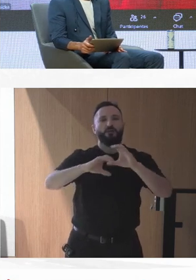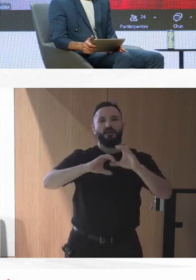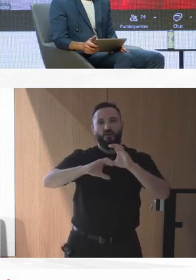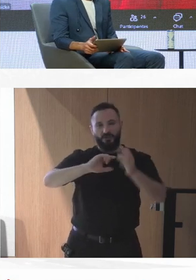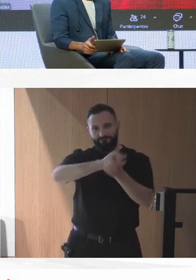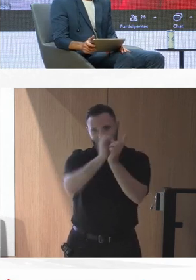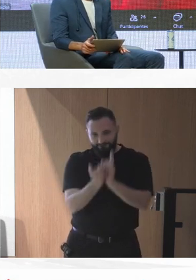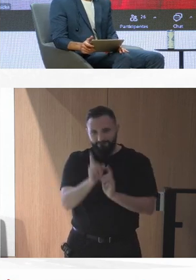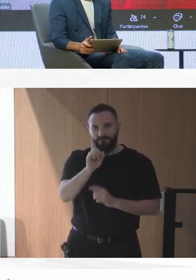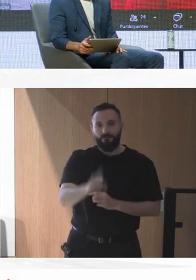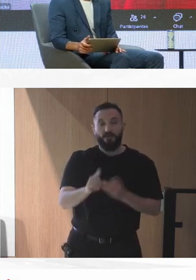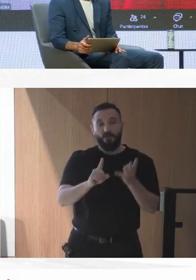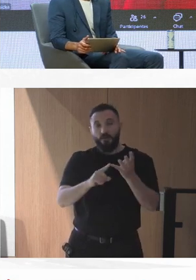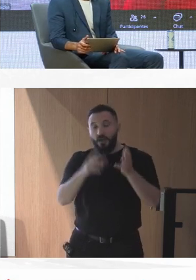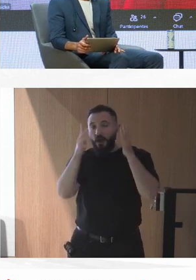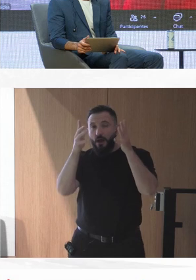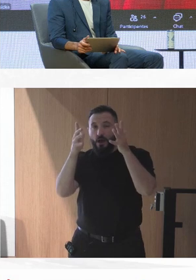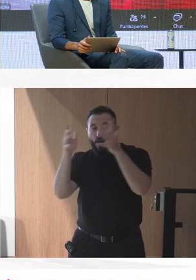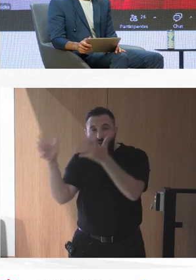se menciona que todas las recomendaciones